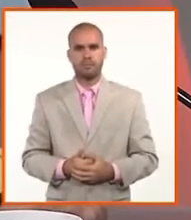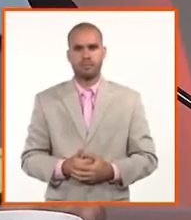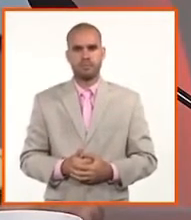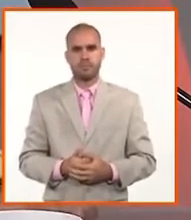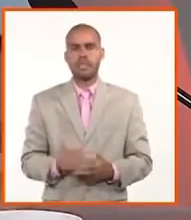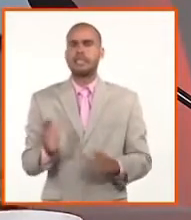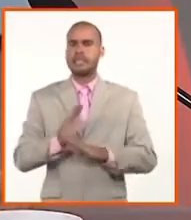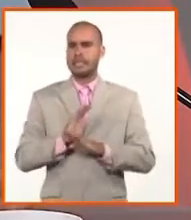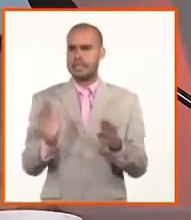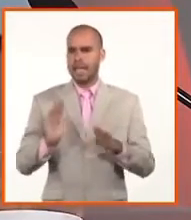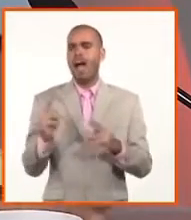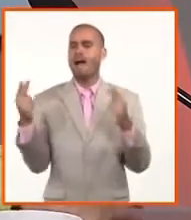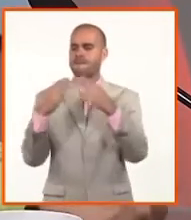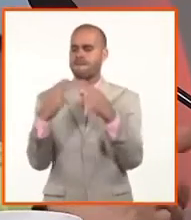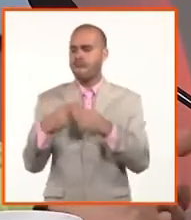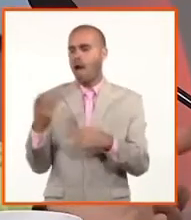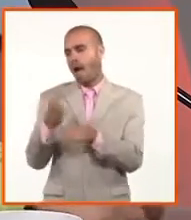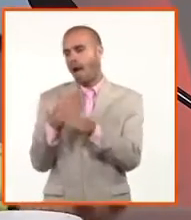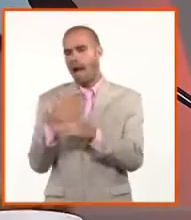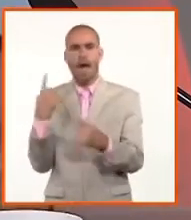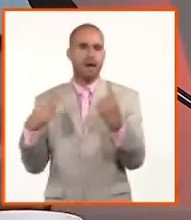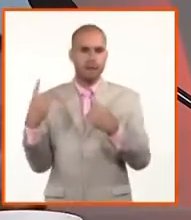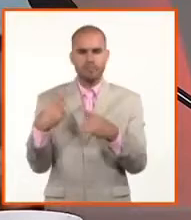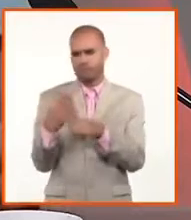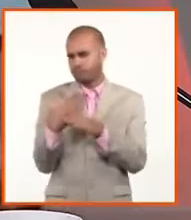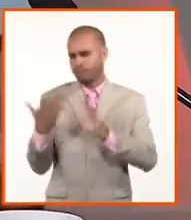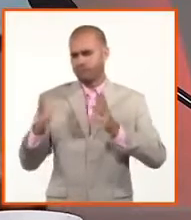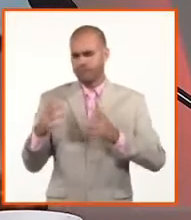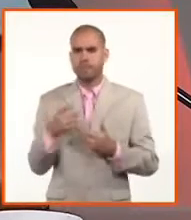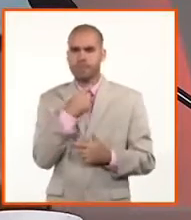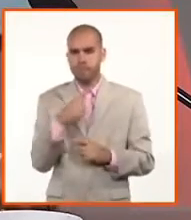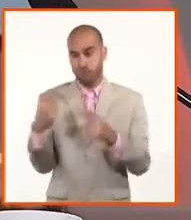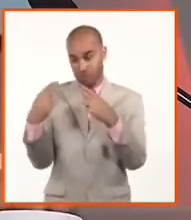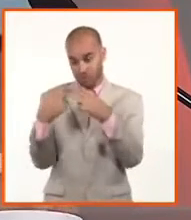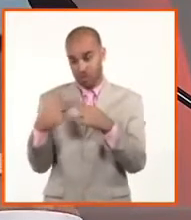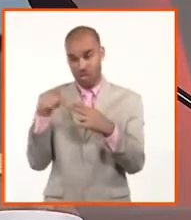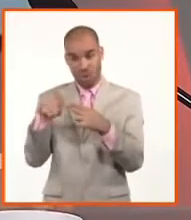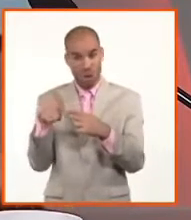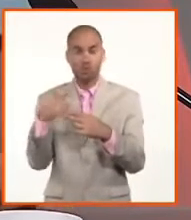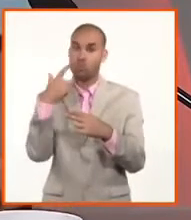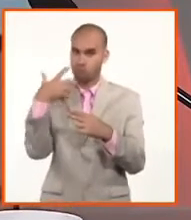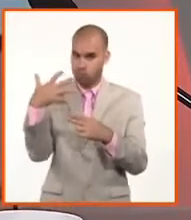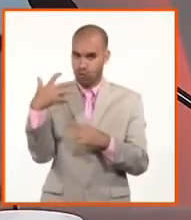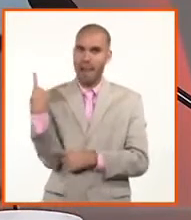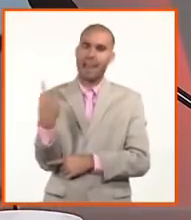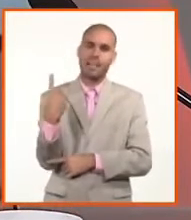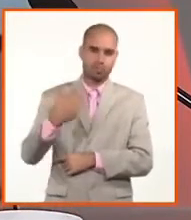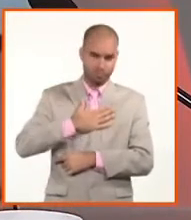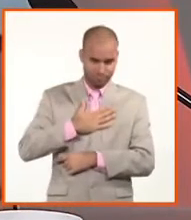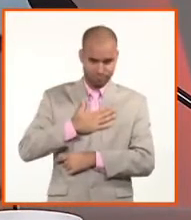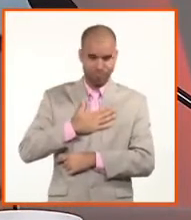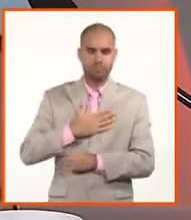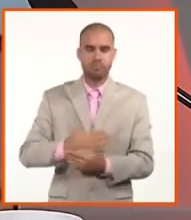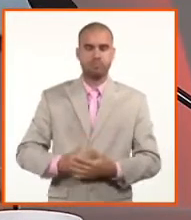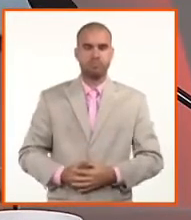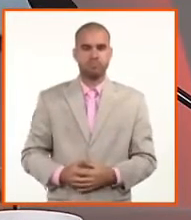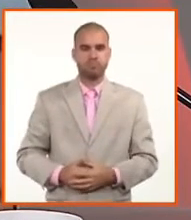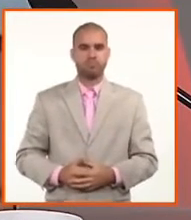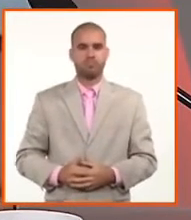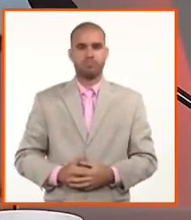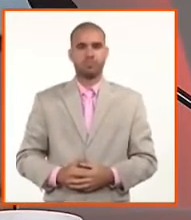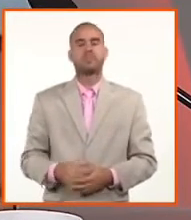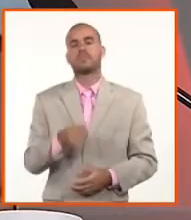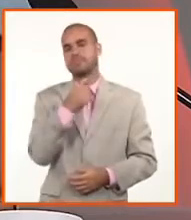de eventos que va por diversas manifestaciones, eventos que tienen un reconocimiento a nivel nacional, como es el